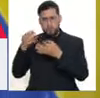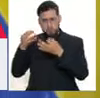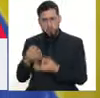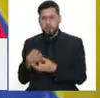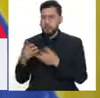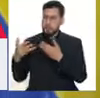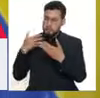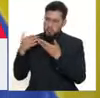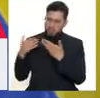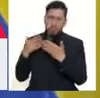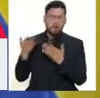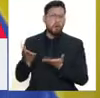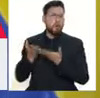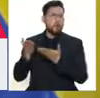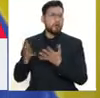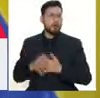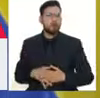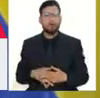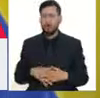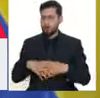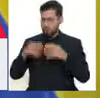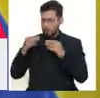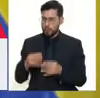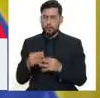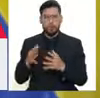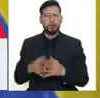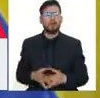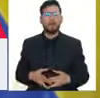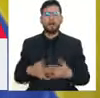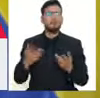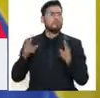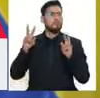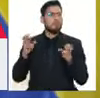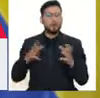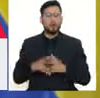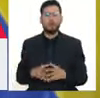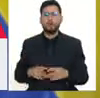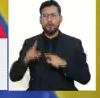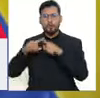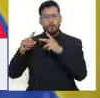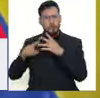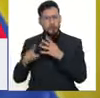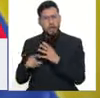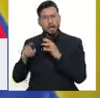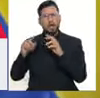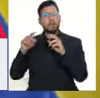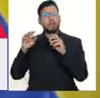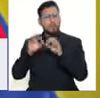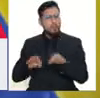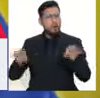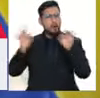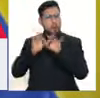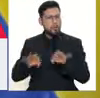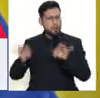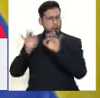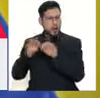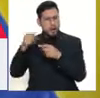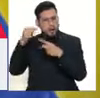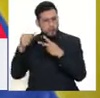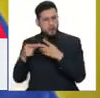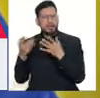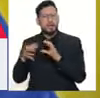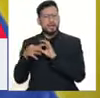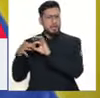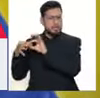de criterios y de propuestas concretas respecto de los asuntos más importantes y relevantes de